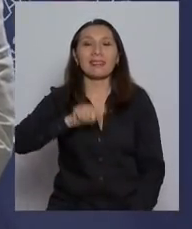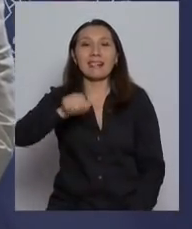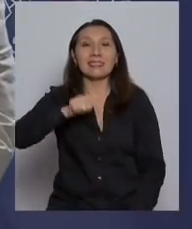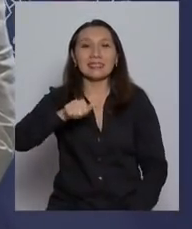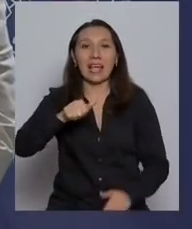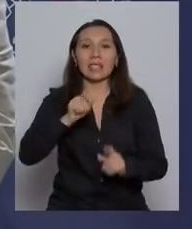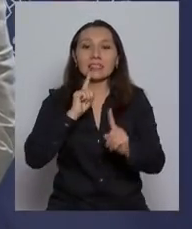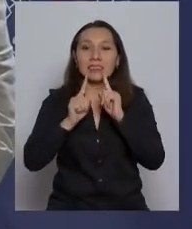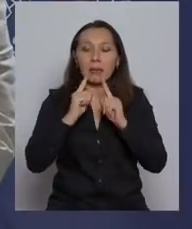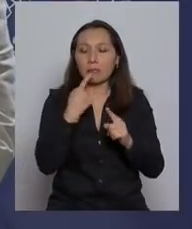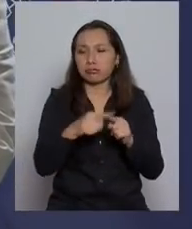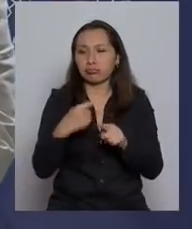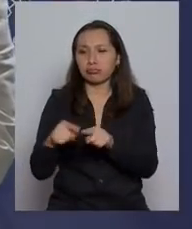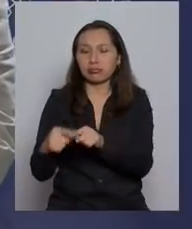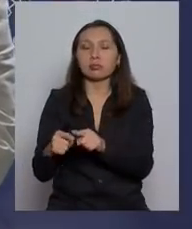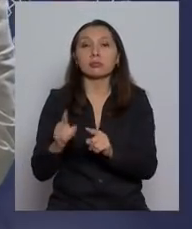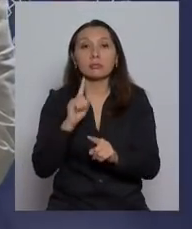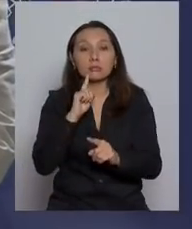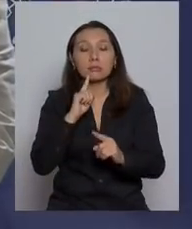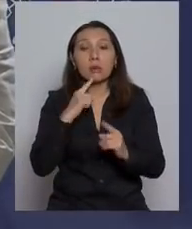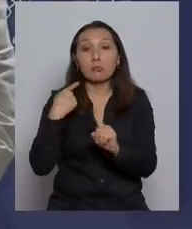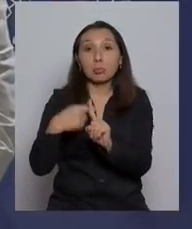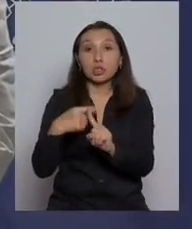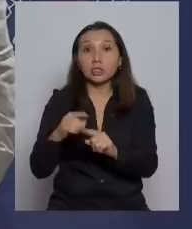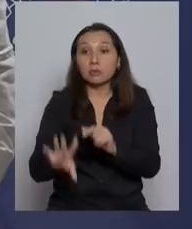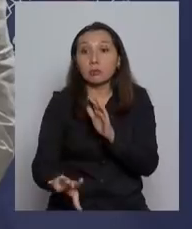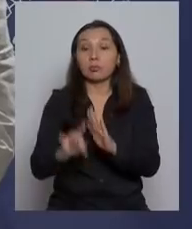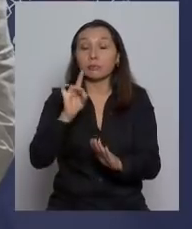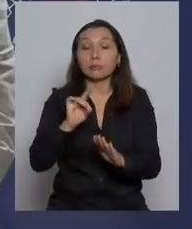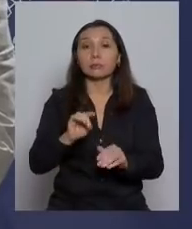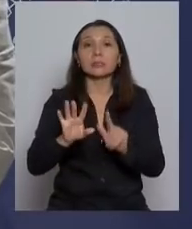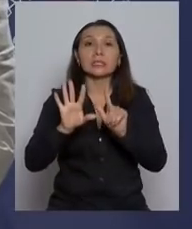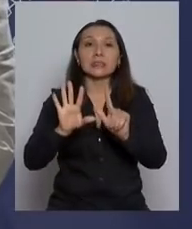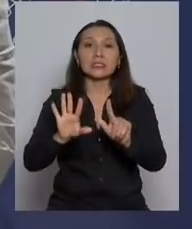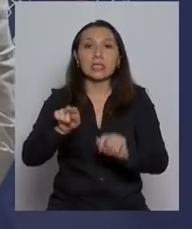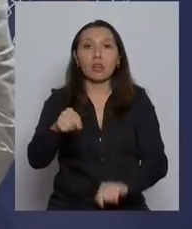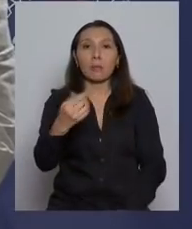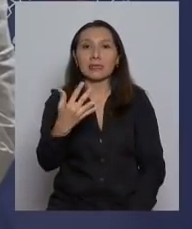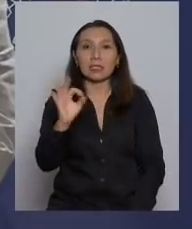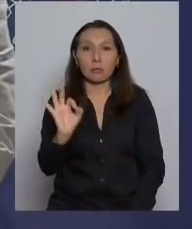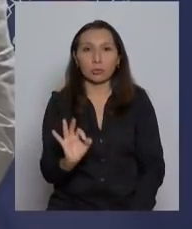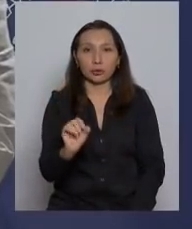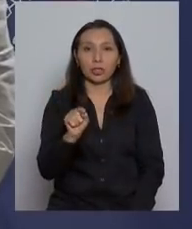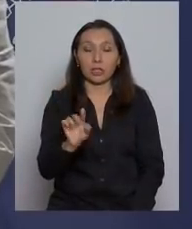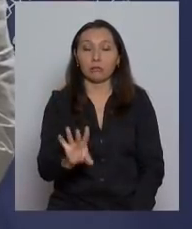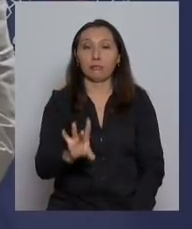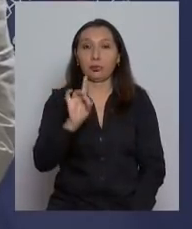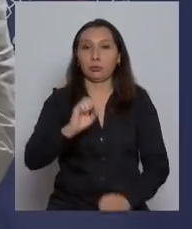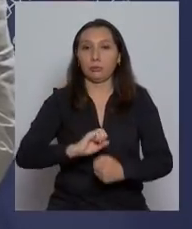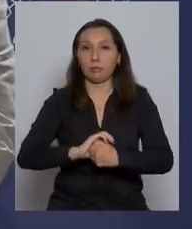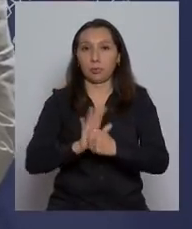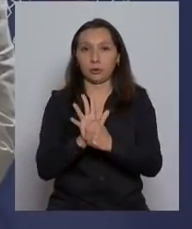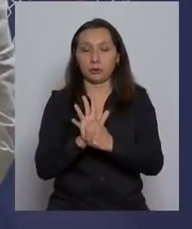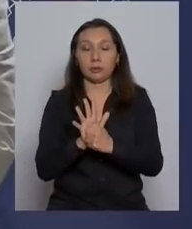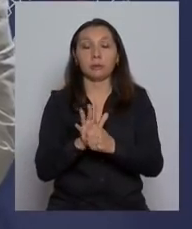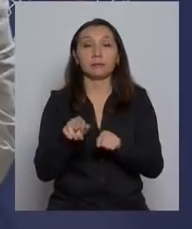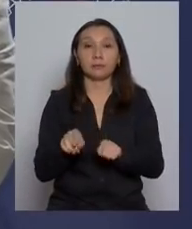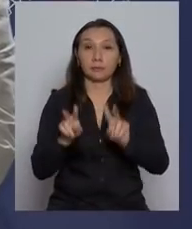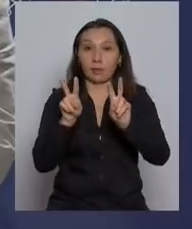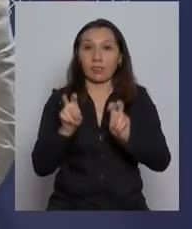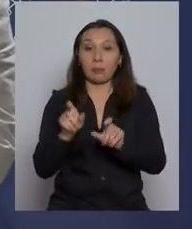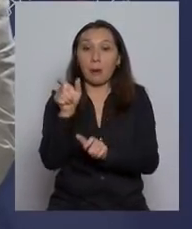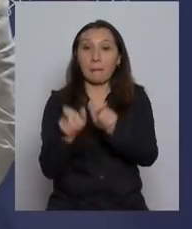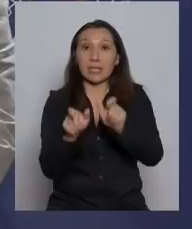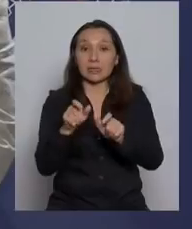28.416 exámenes y que tiene una tasa de positividad de 7,5%. Con respecto a